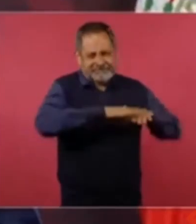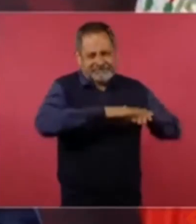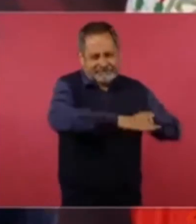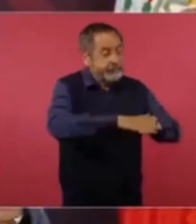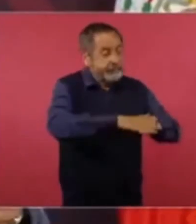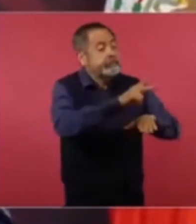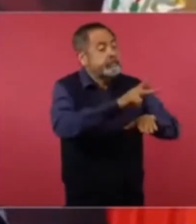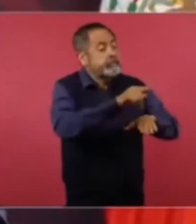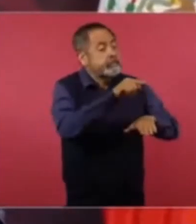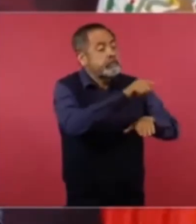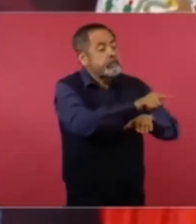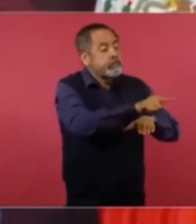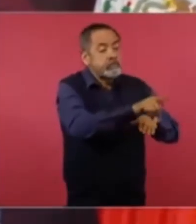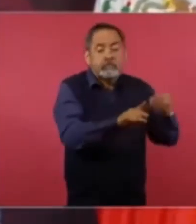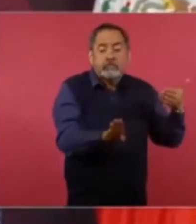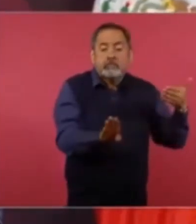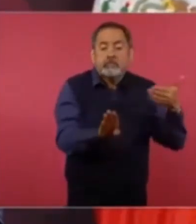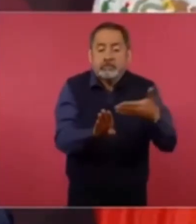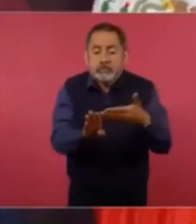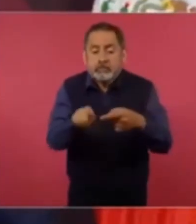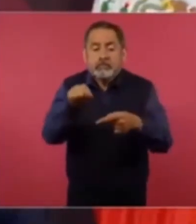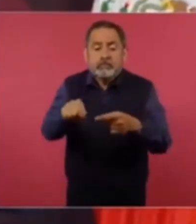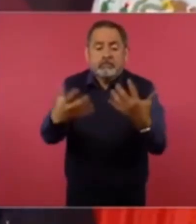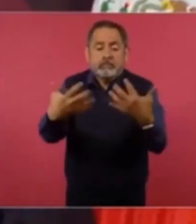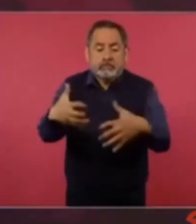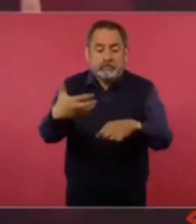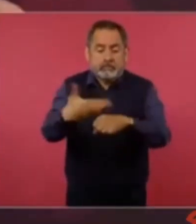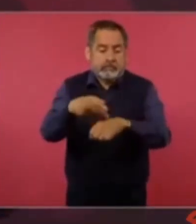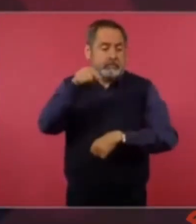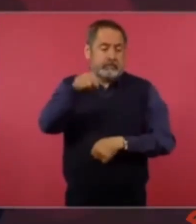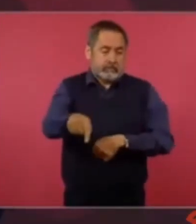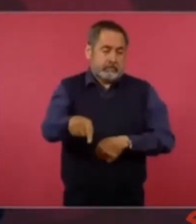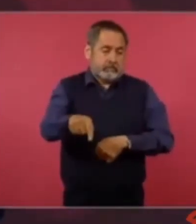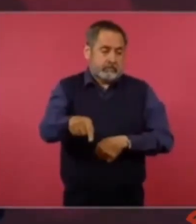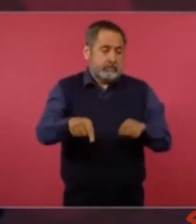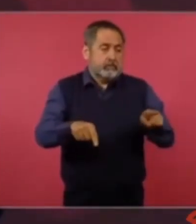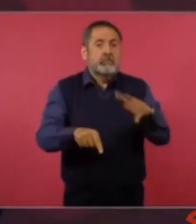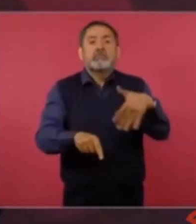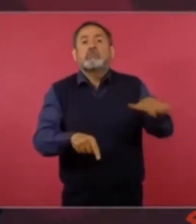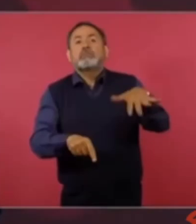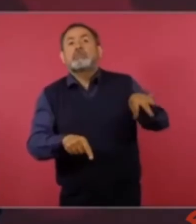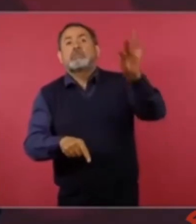más que yo pongo la empresa. Yo te digo qué empresa.